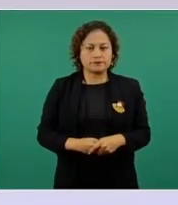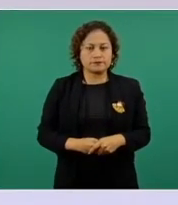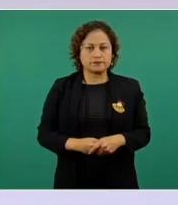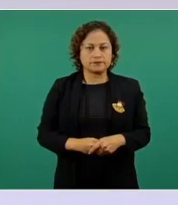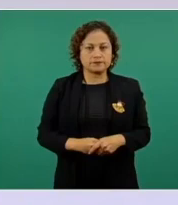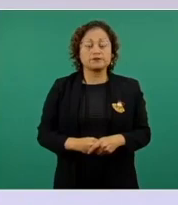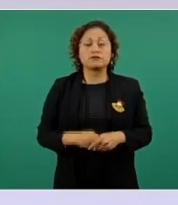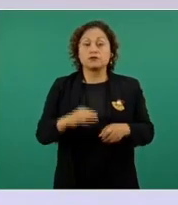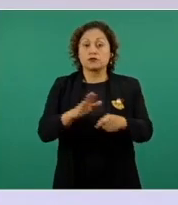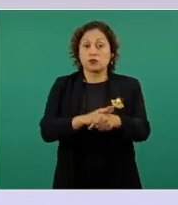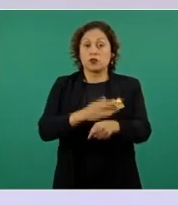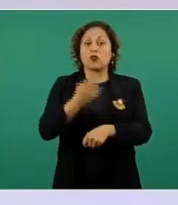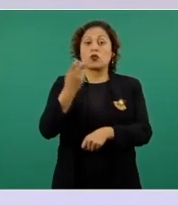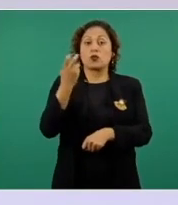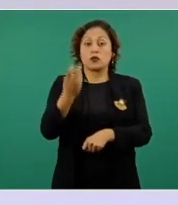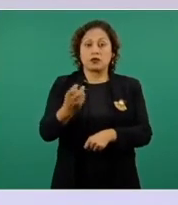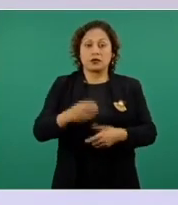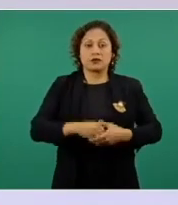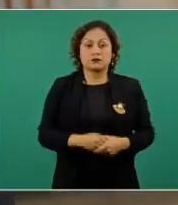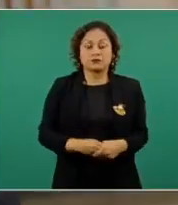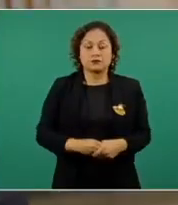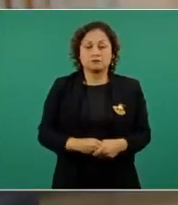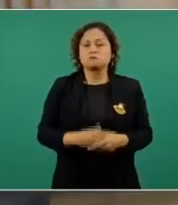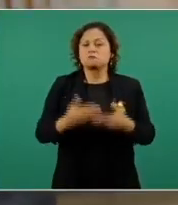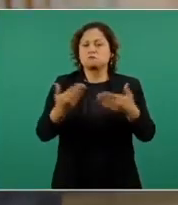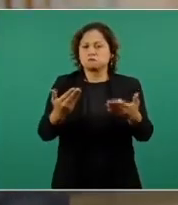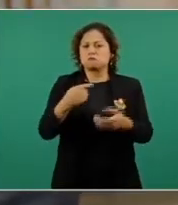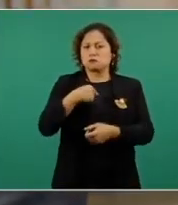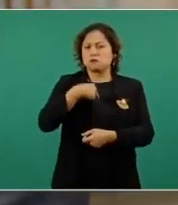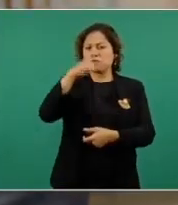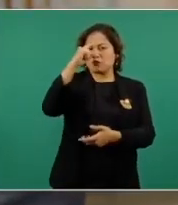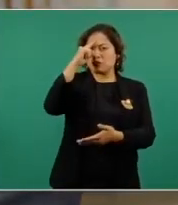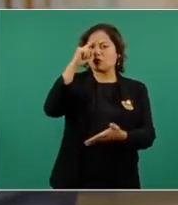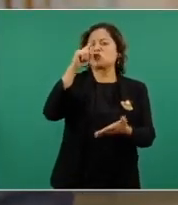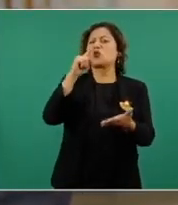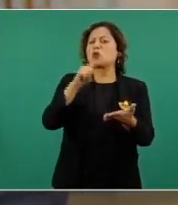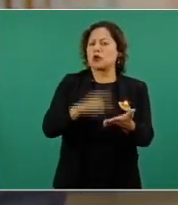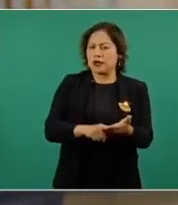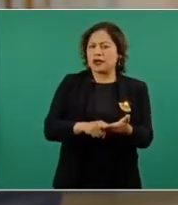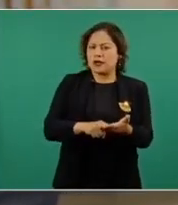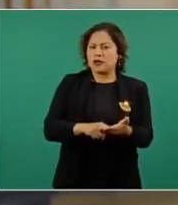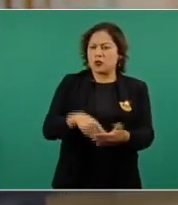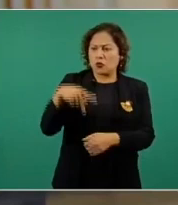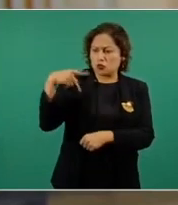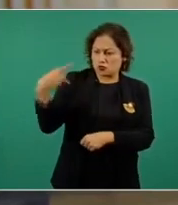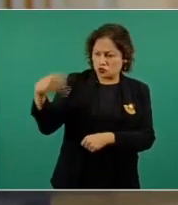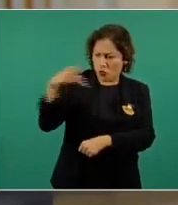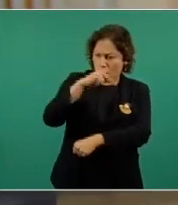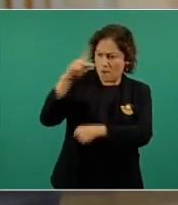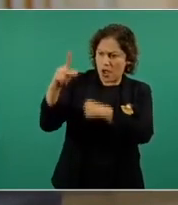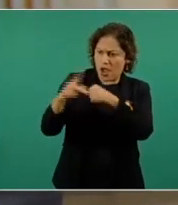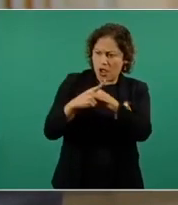creo que por su lucha en defensa de la soberanía de su país,